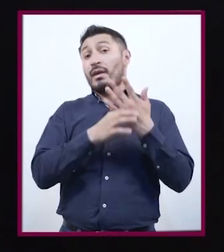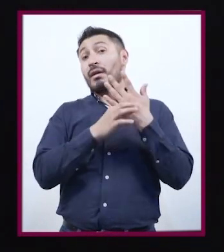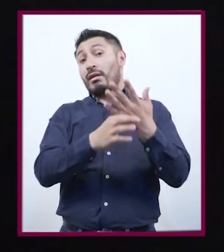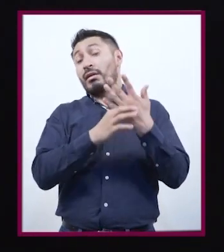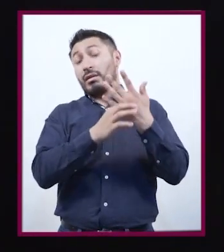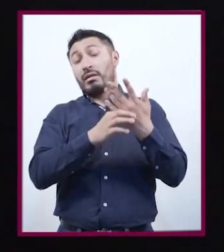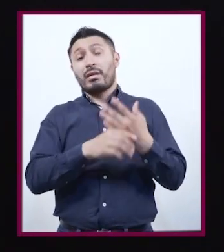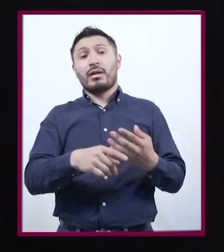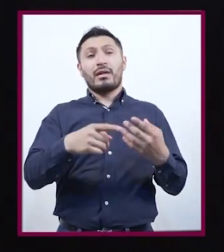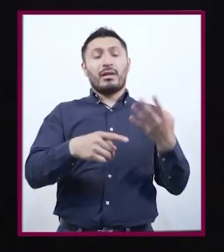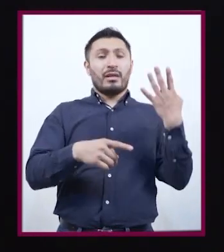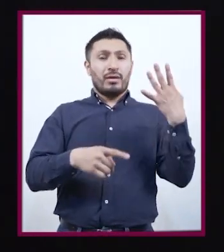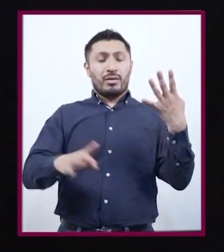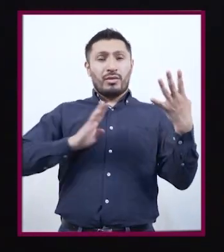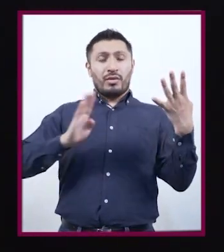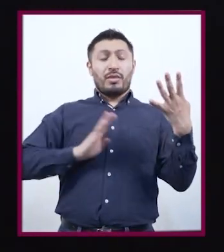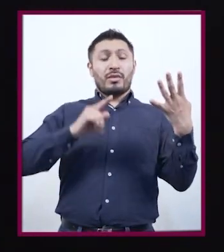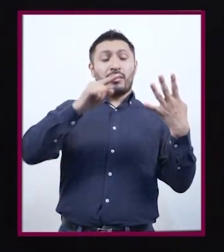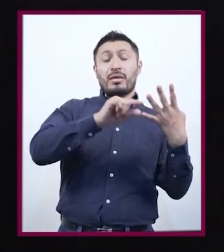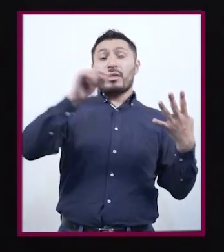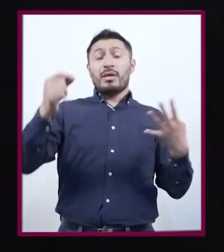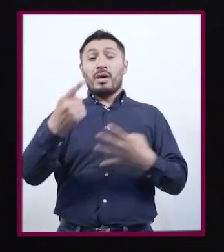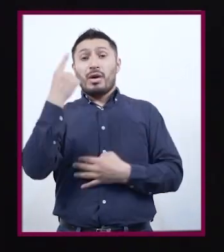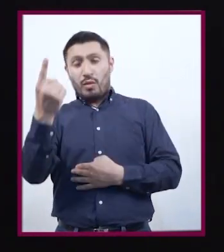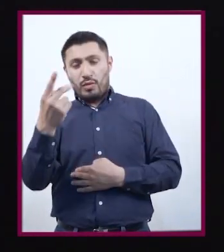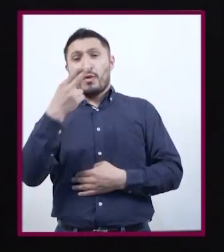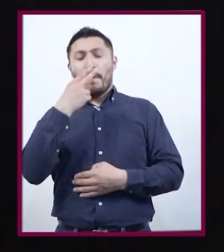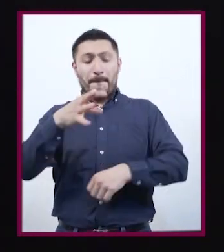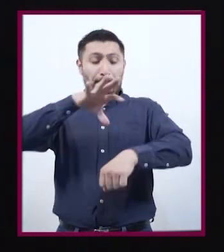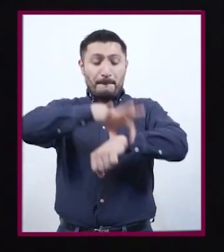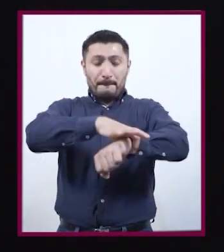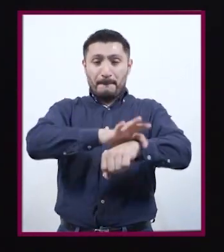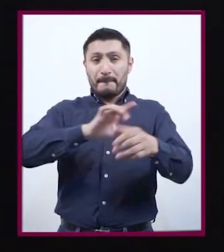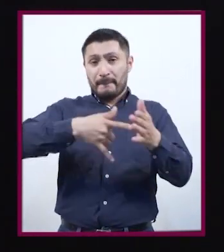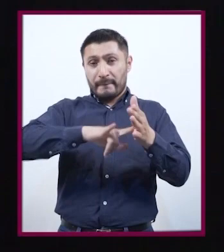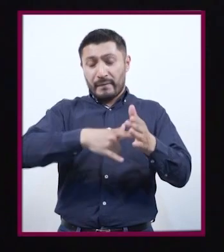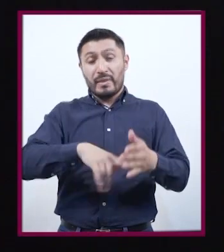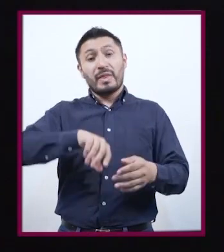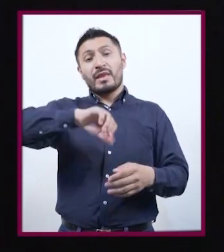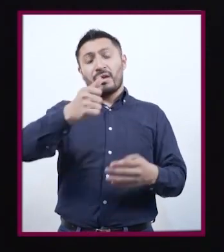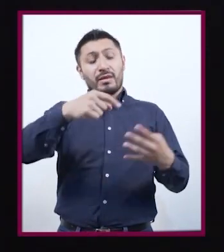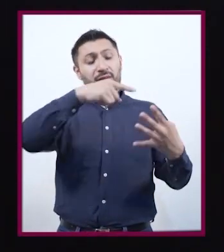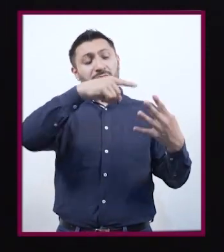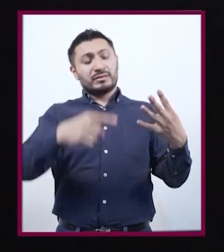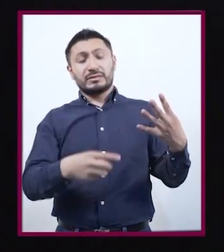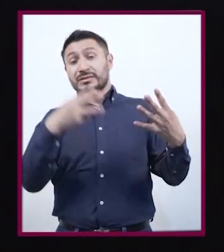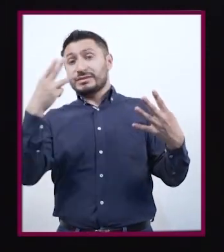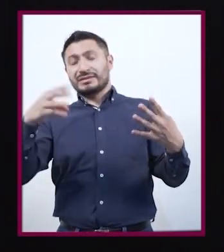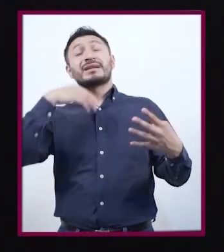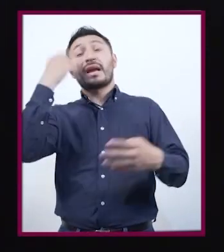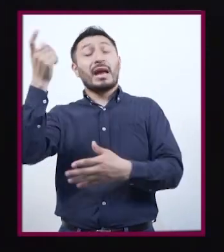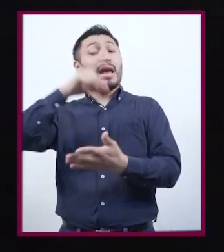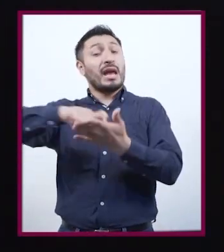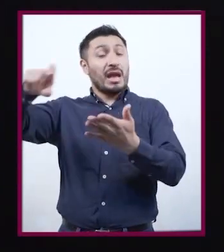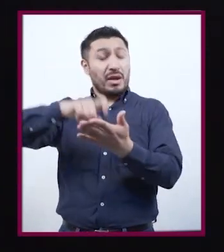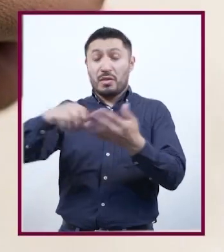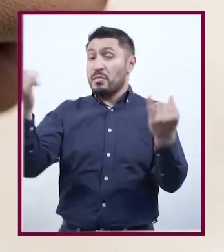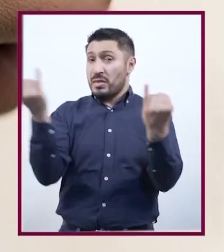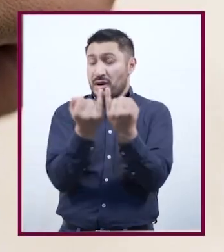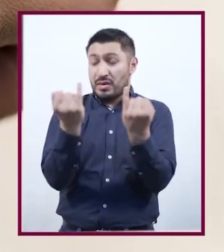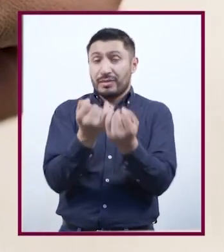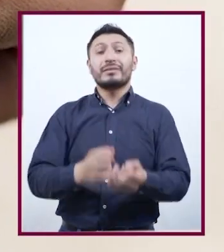se dice que 1 de cada 4 soldados utiliza reloj de pulsera y los otros 3 quieren adquirir uno lo antes